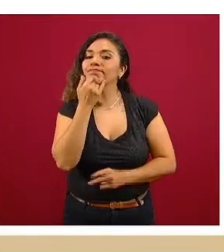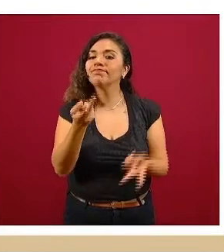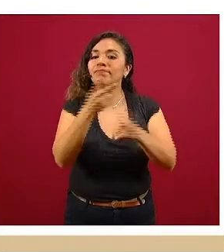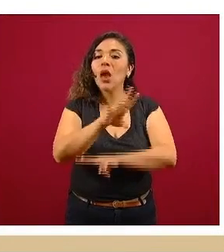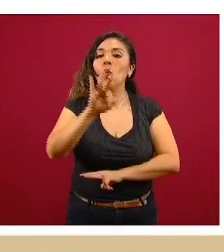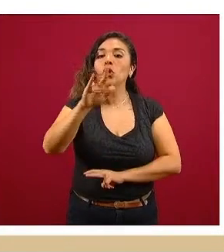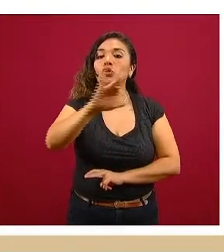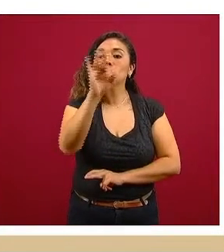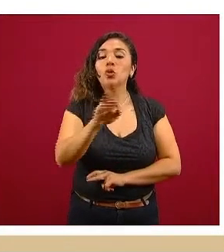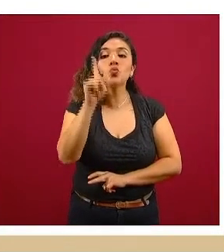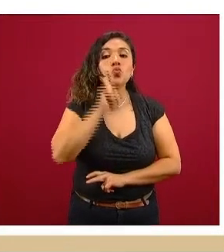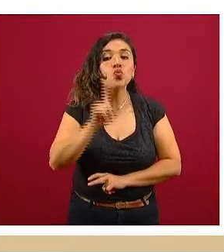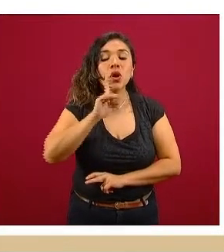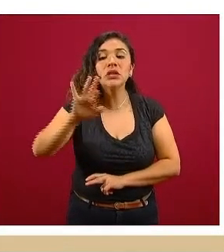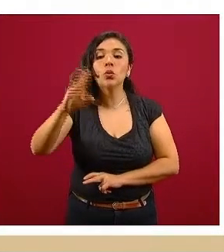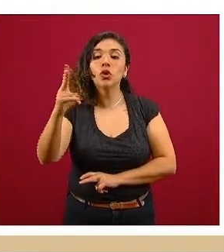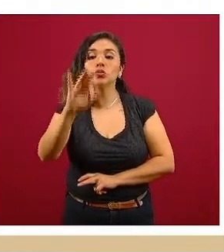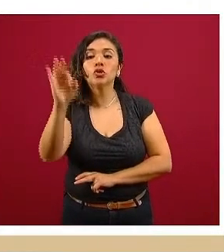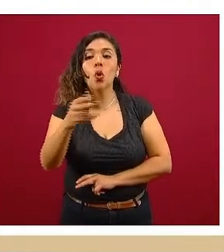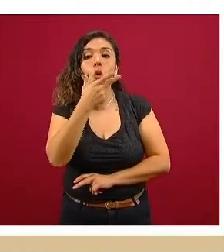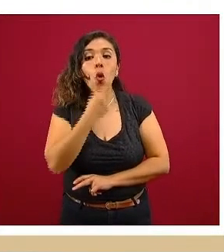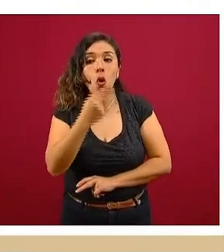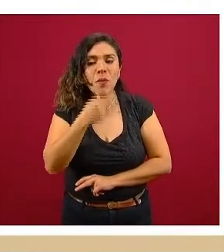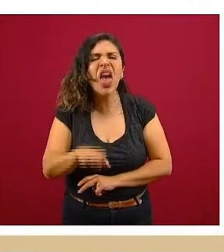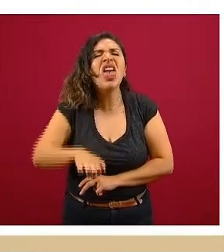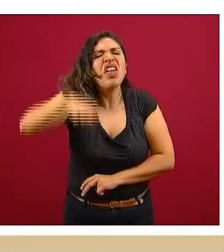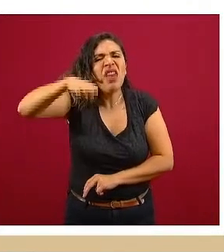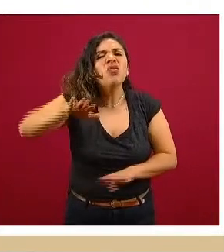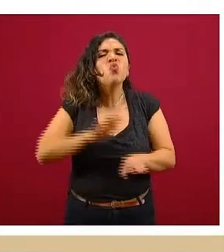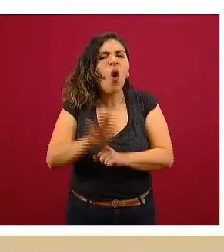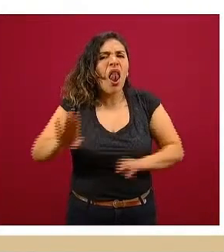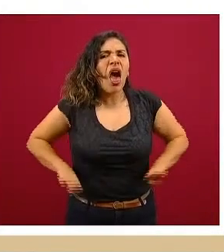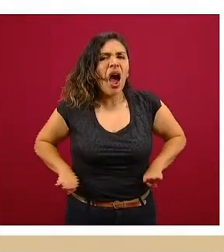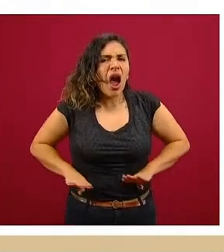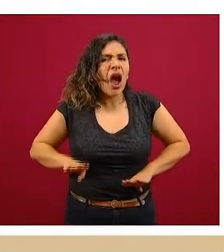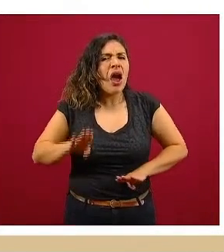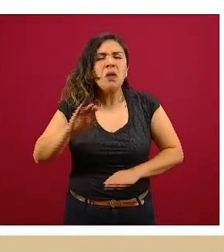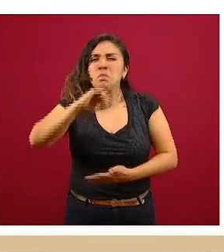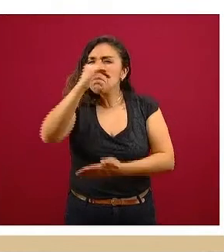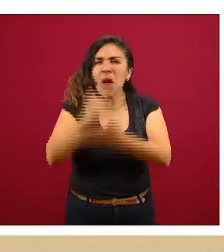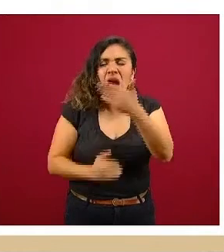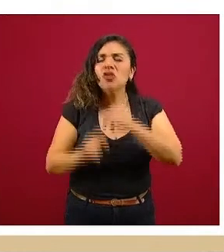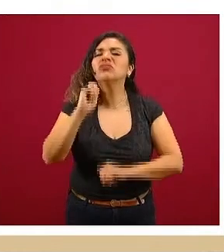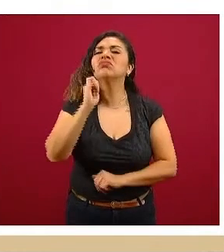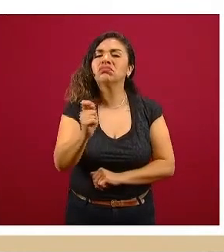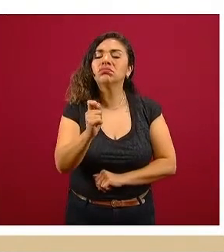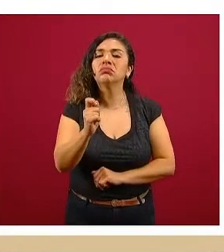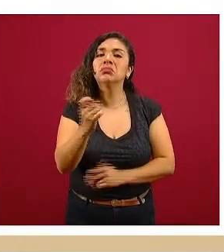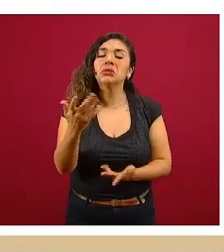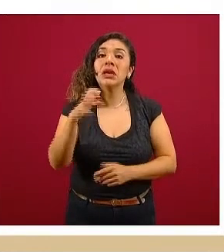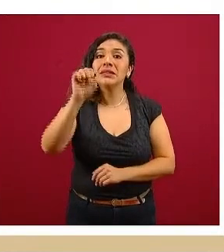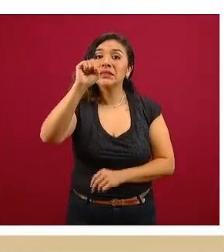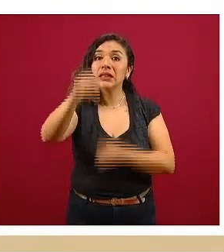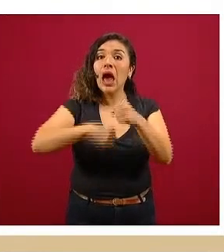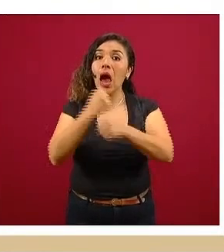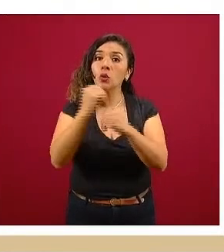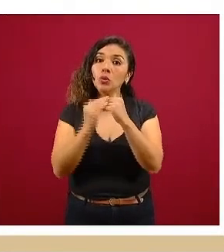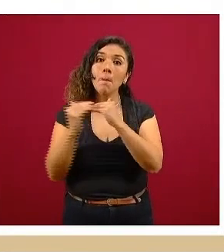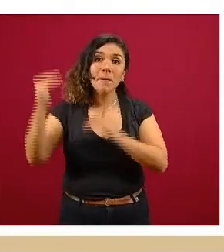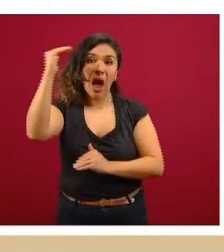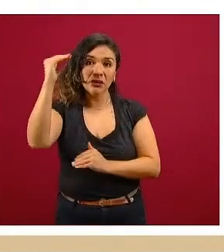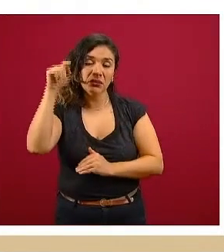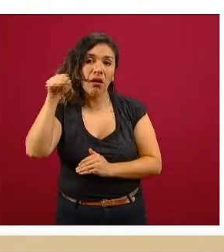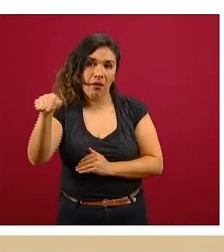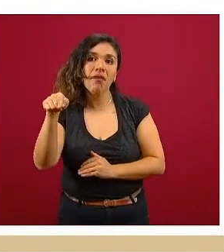48% mujeres, 52% hombres. El rango de edad en el que menos usuarios tenemos es más de 60 años,